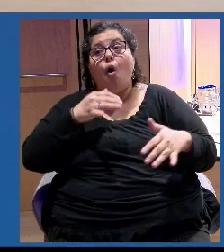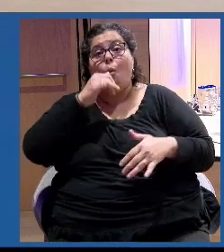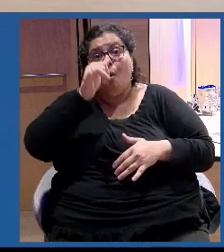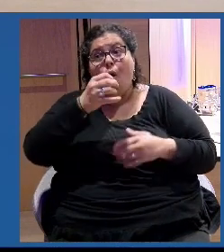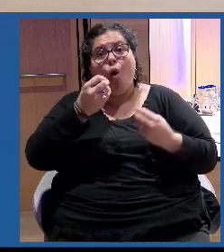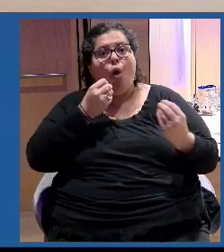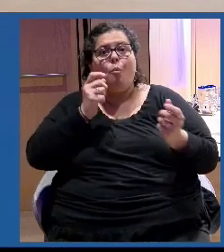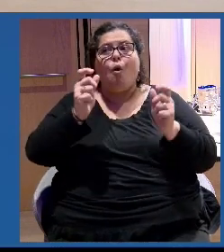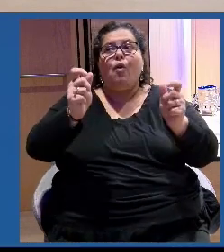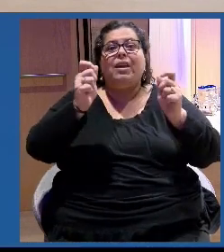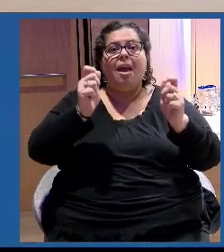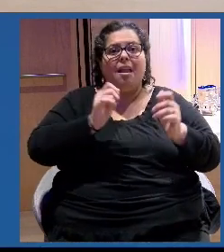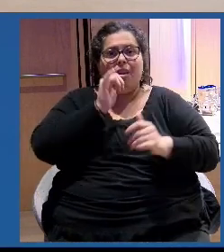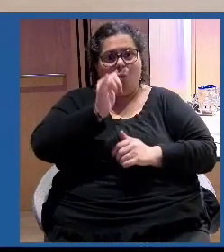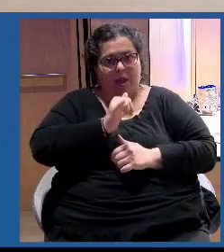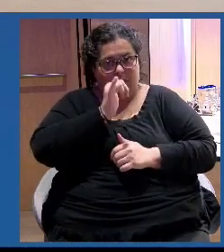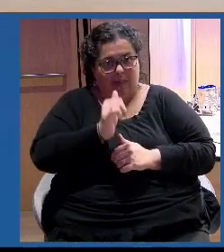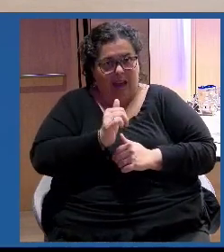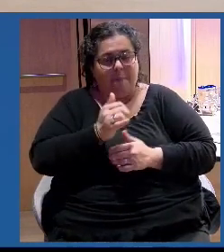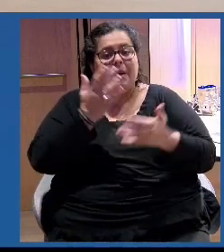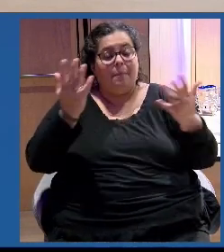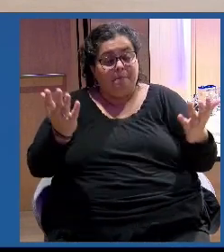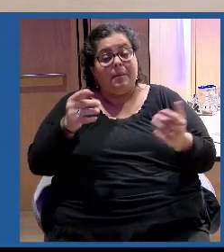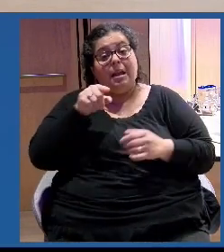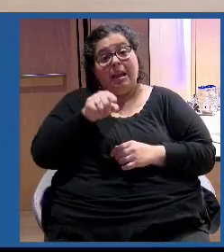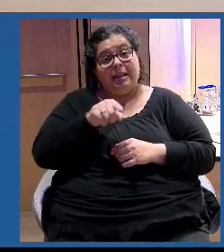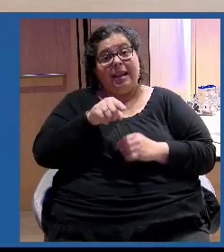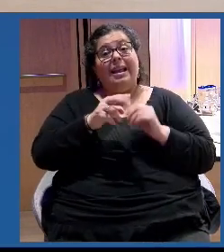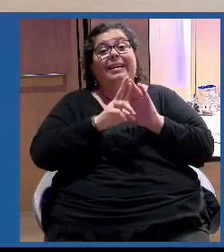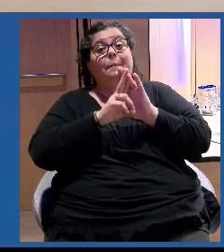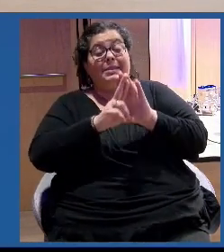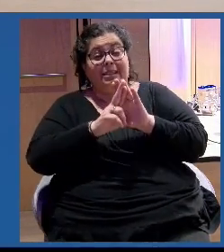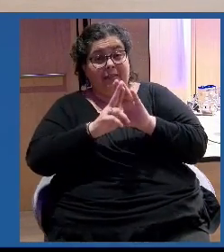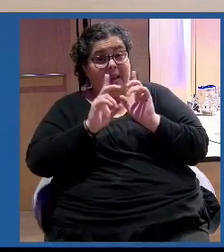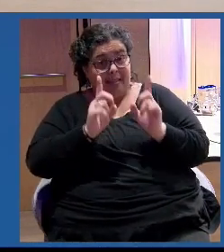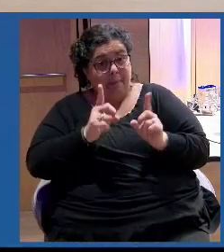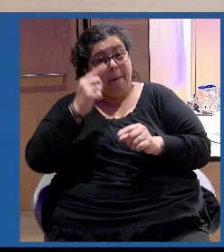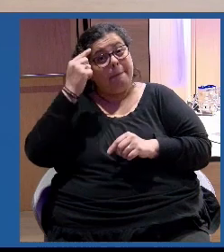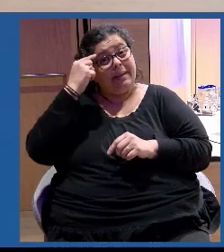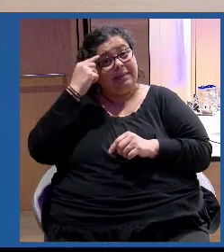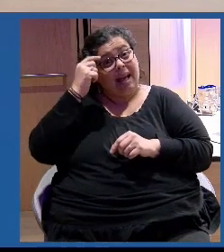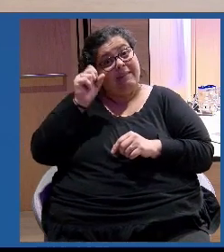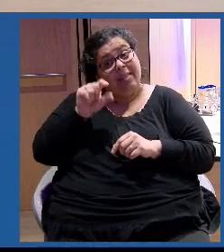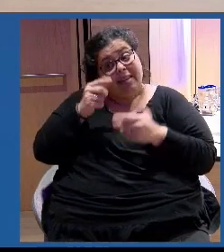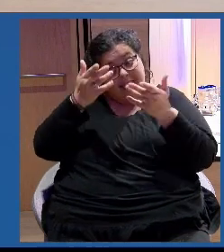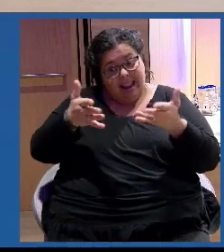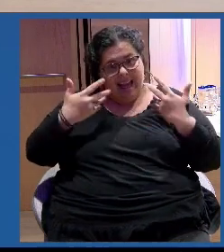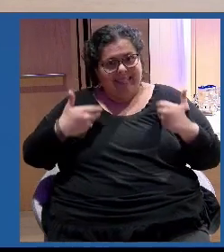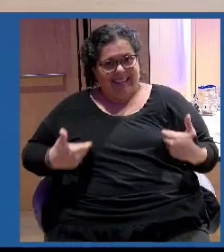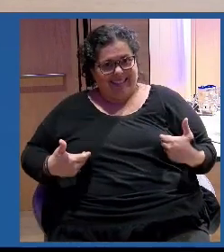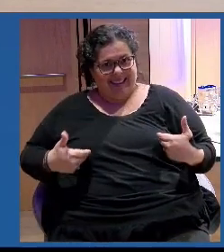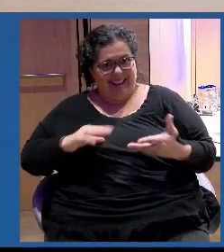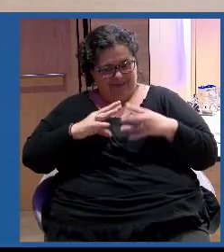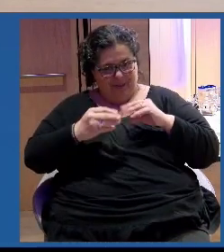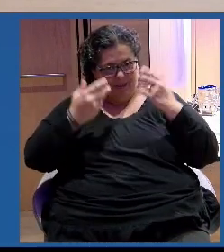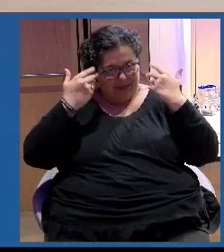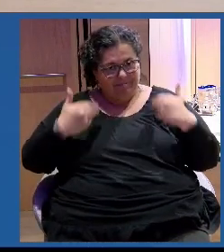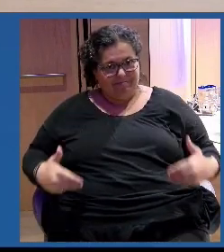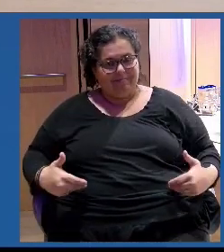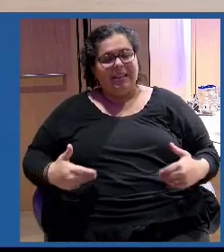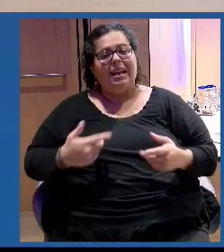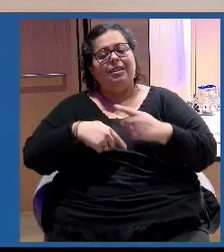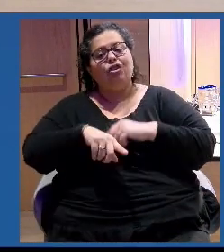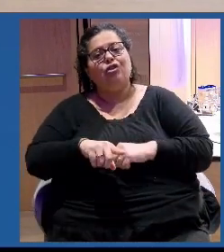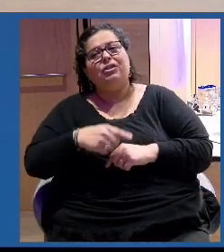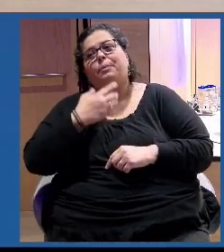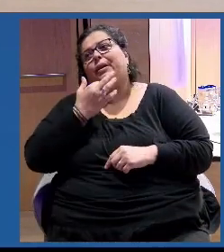cuenta, qué es lo que se cuenta, pero la representatividad también pensada desde la estética. En mi caso, ustedes se preguntarán,